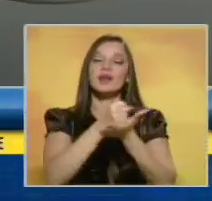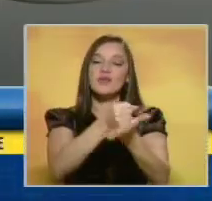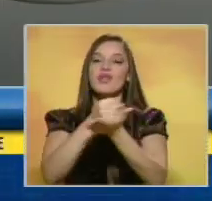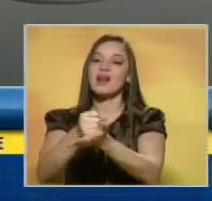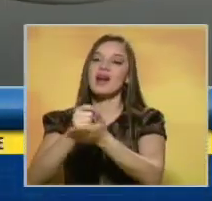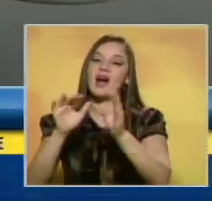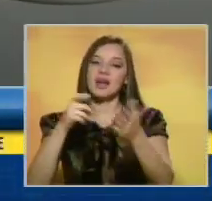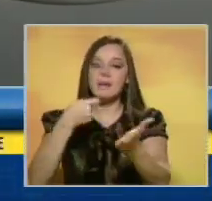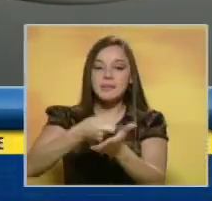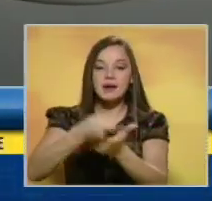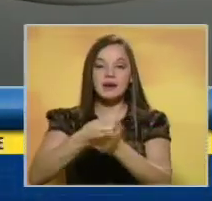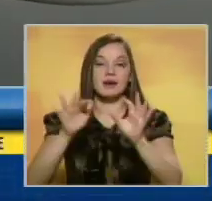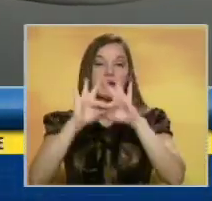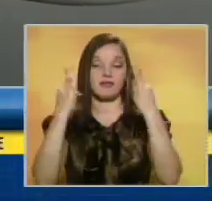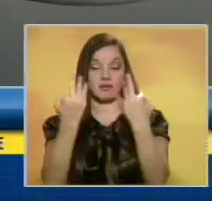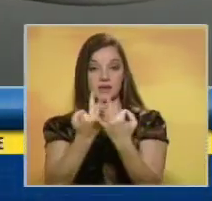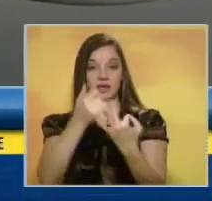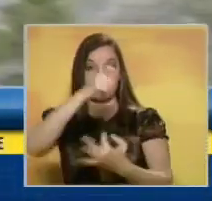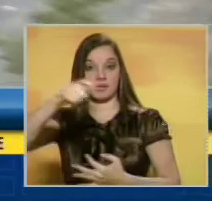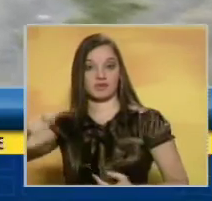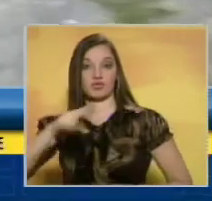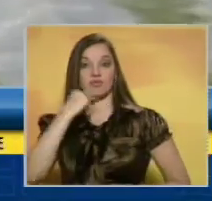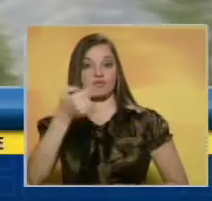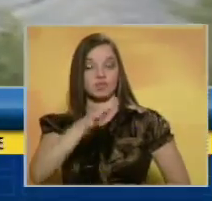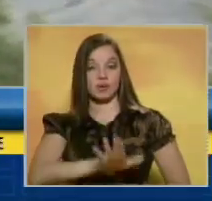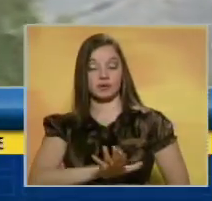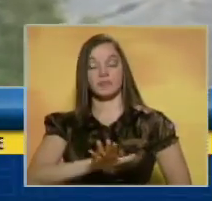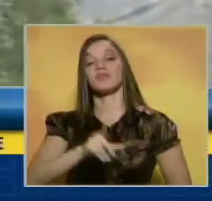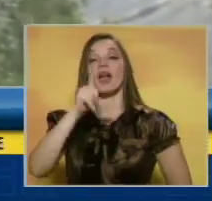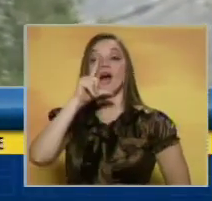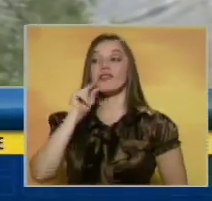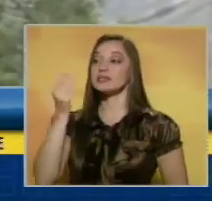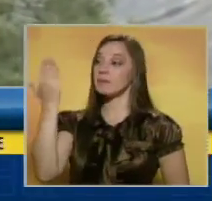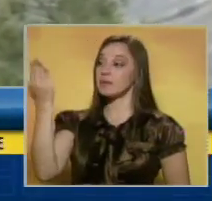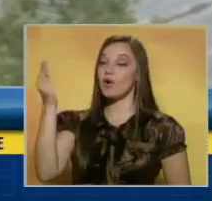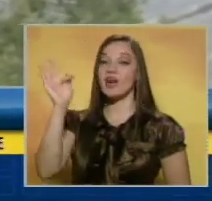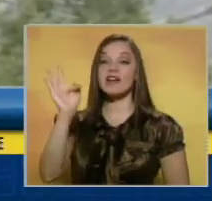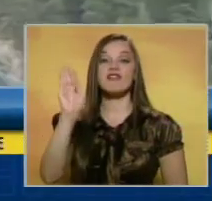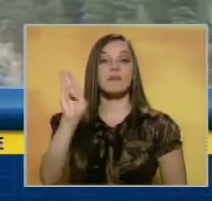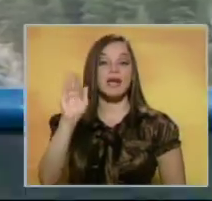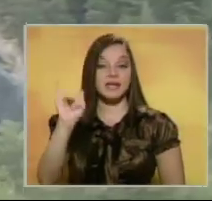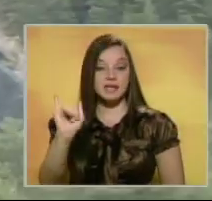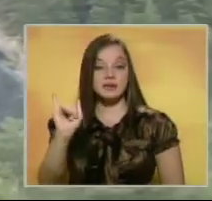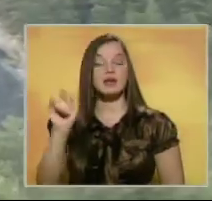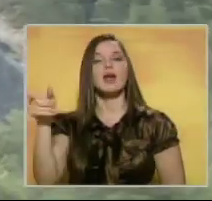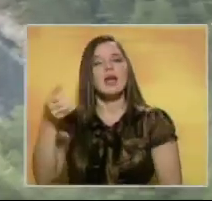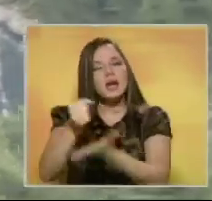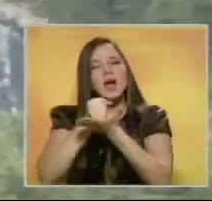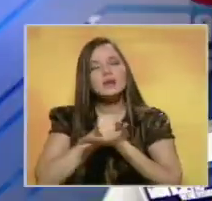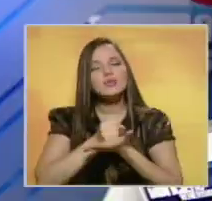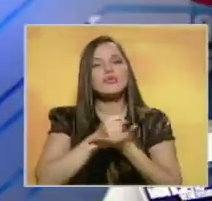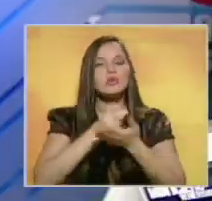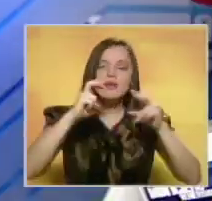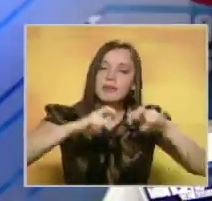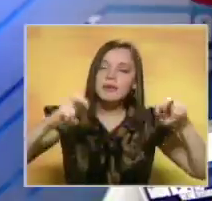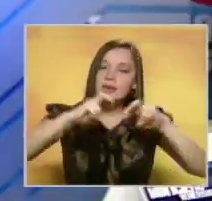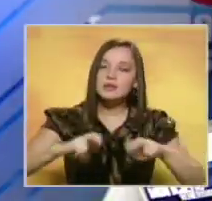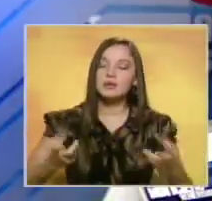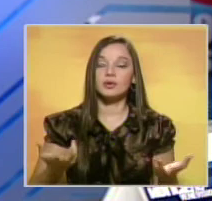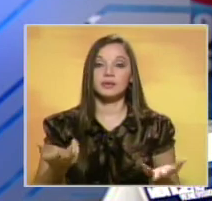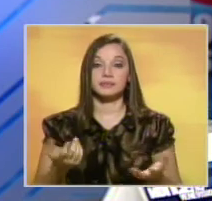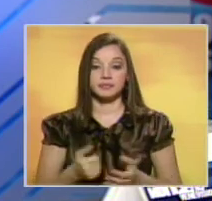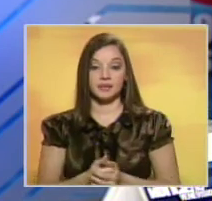víctimas. Francia solicitó formalmente la intervención del FBI estadounidense para que ayude en las indagaciones.